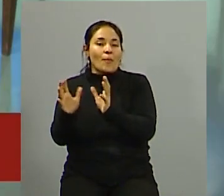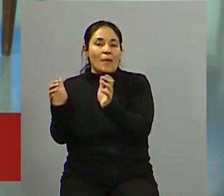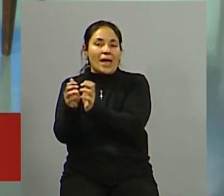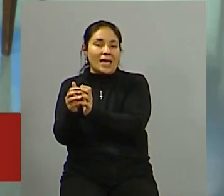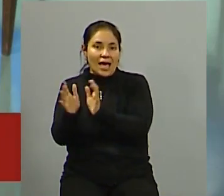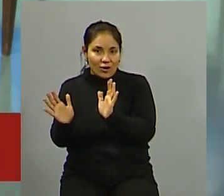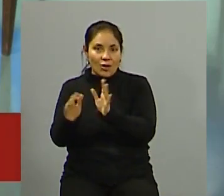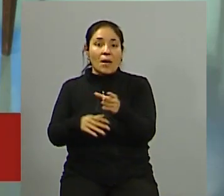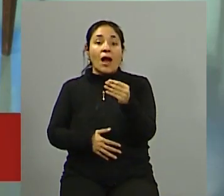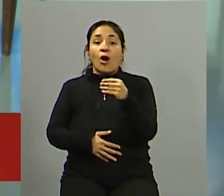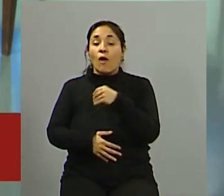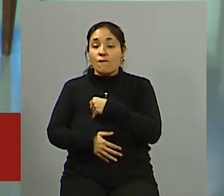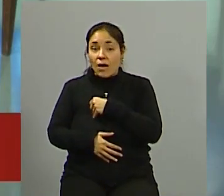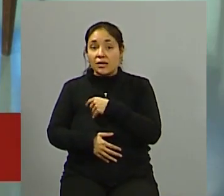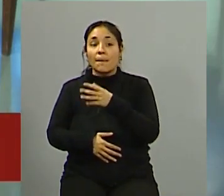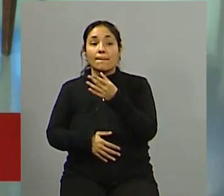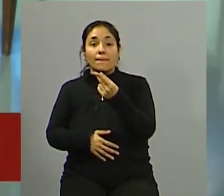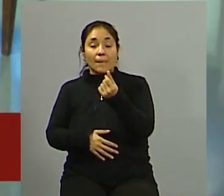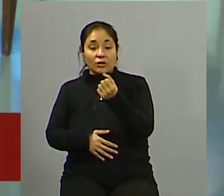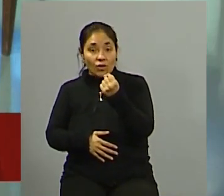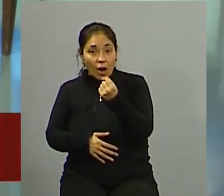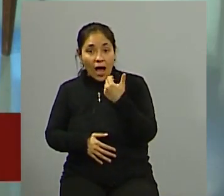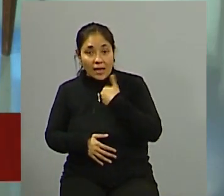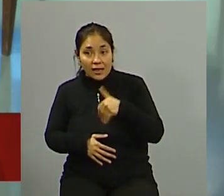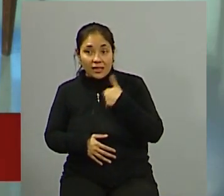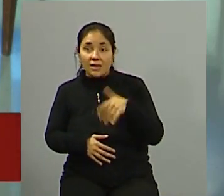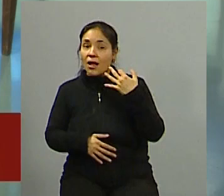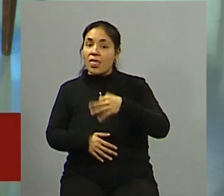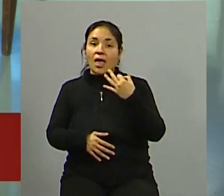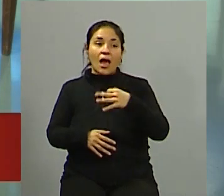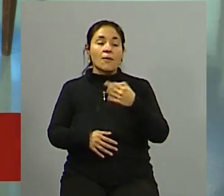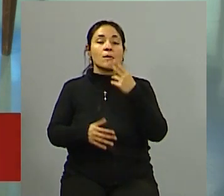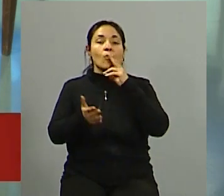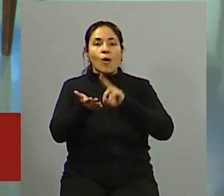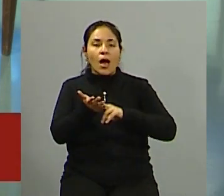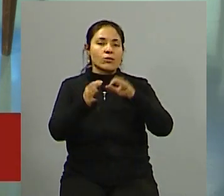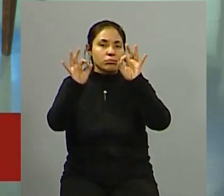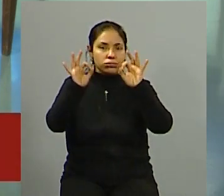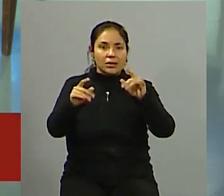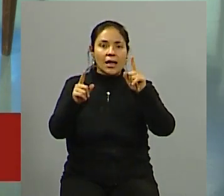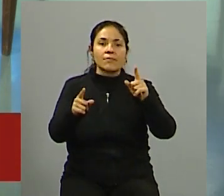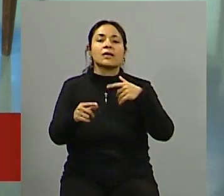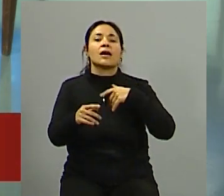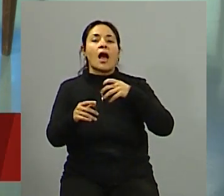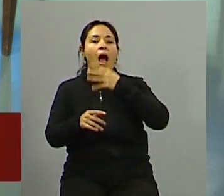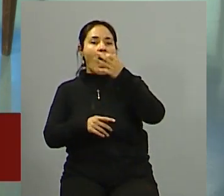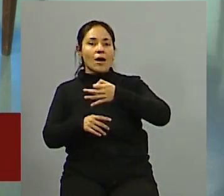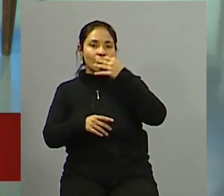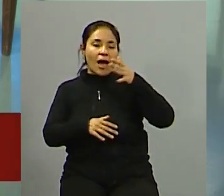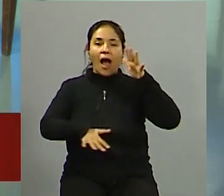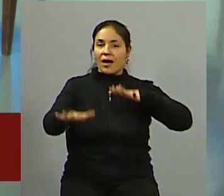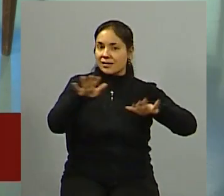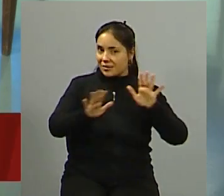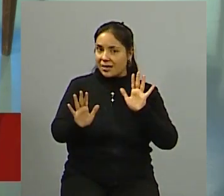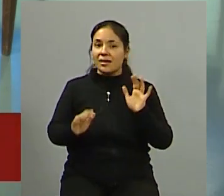Para generar confianza en la moneda local vos tenés que tener mucha disciplina fiscal y sobre todo tenés que tener coherencia entre lo que vos decís y hacés, que es